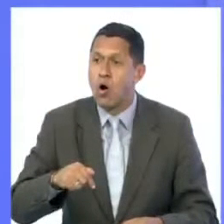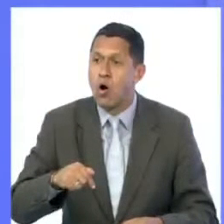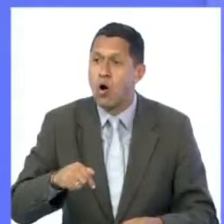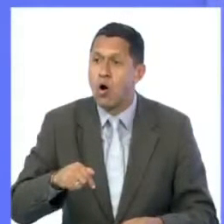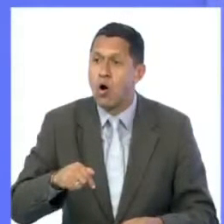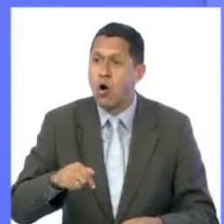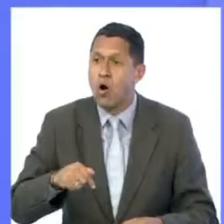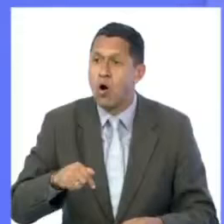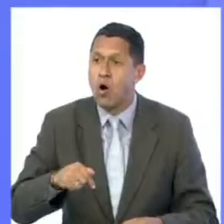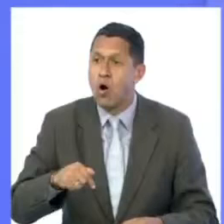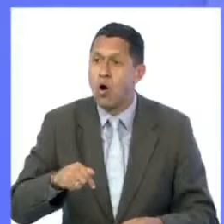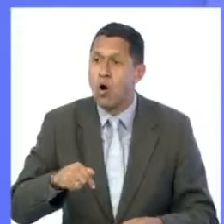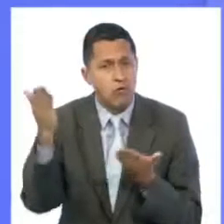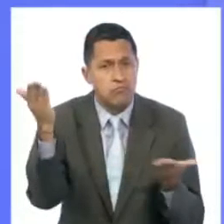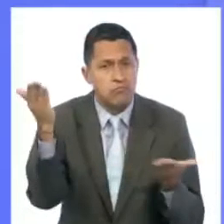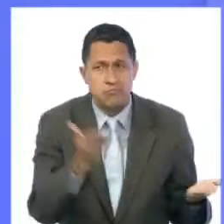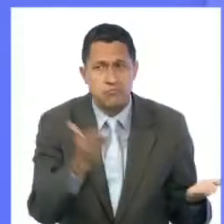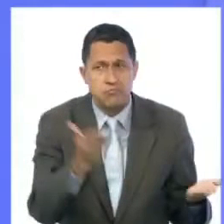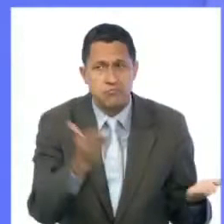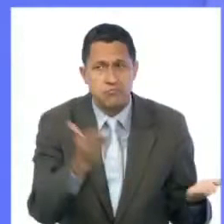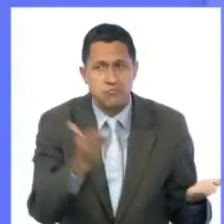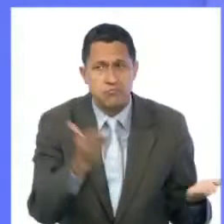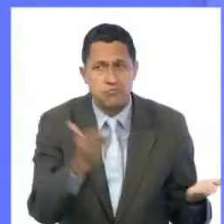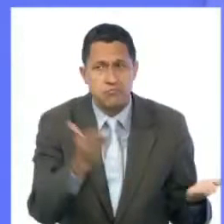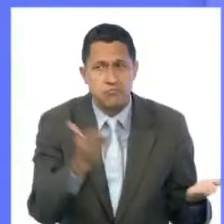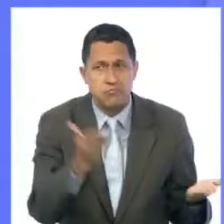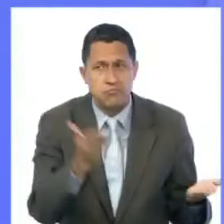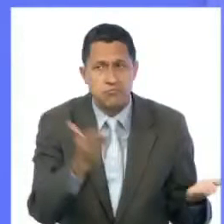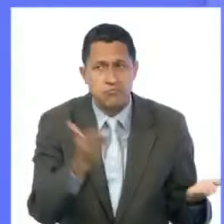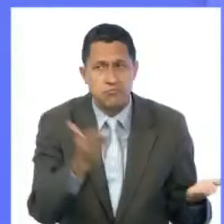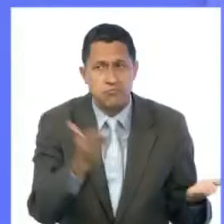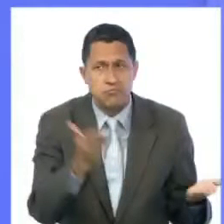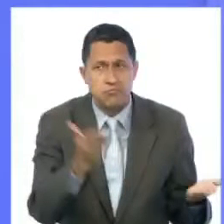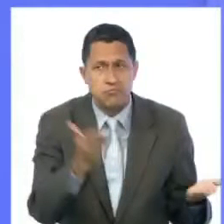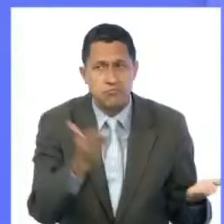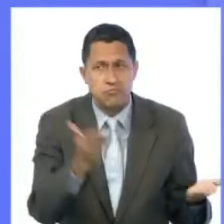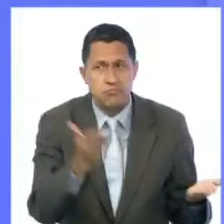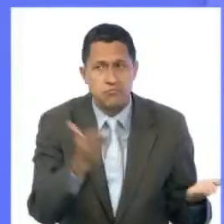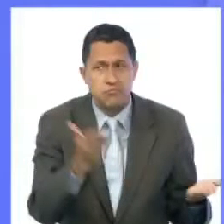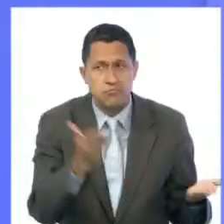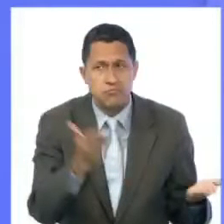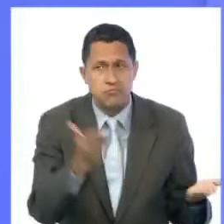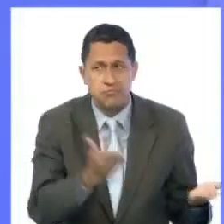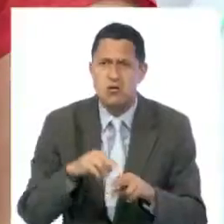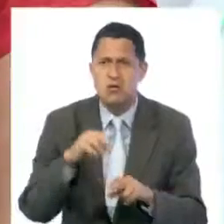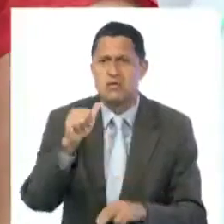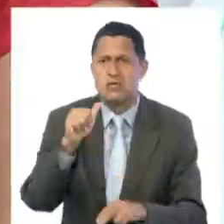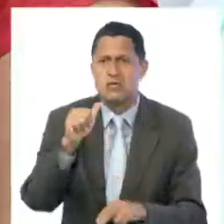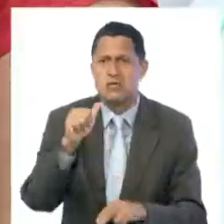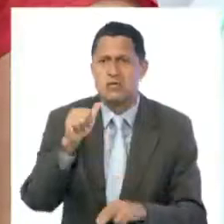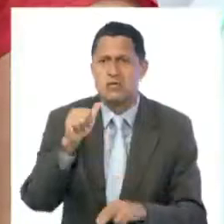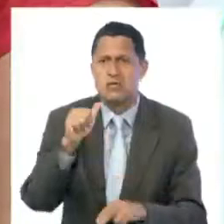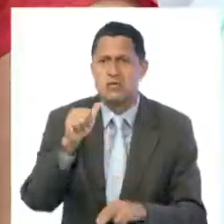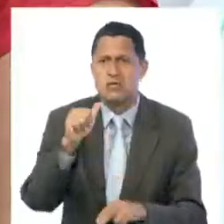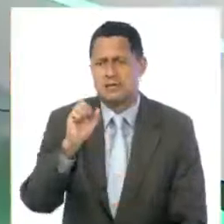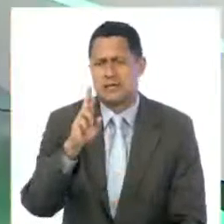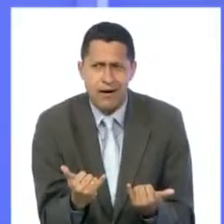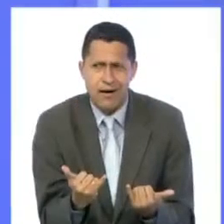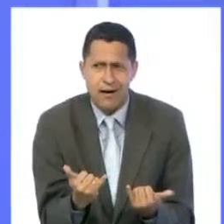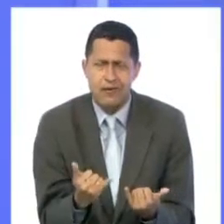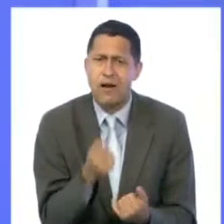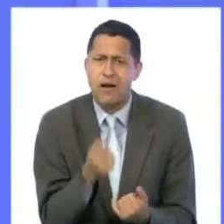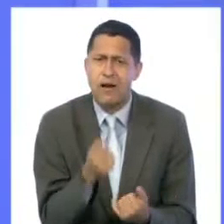y para ello le vamos a dar la bienvenida a la neurólogo pediatra Gisbeli Salazar que nos acompaña la tarde de hoy. Bienvenida. Daniela, muchísimas gracias